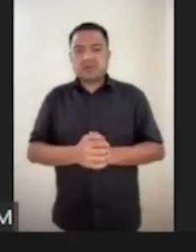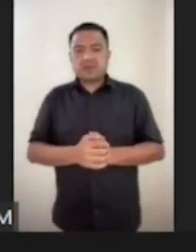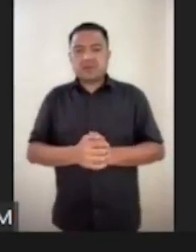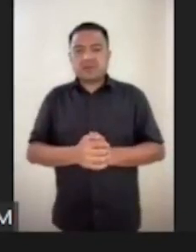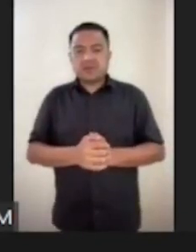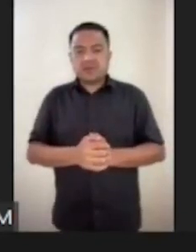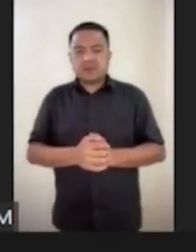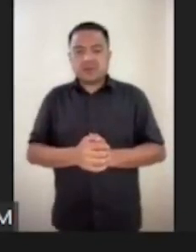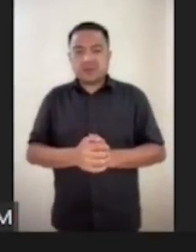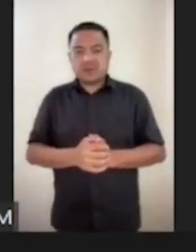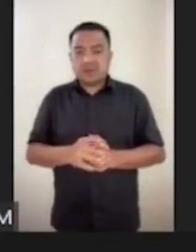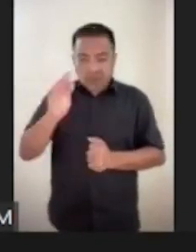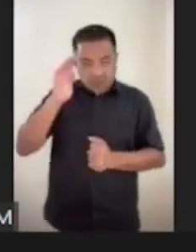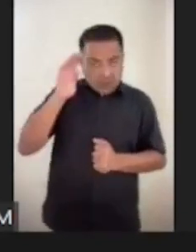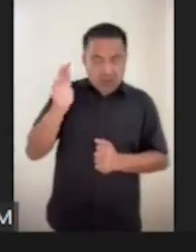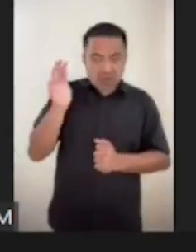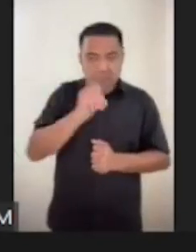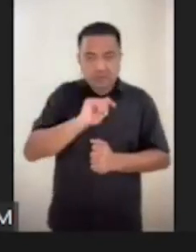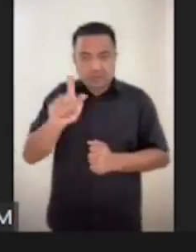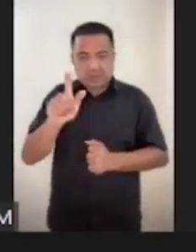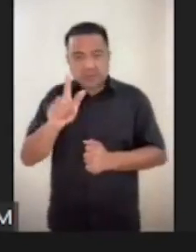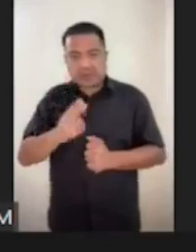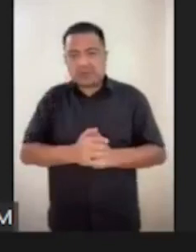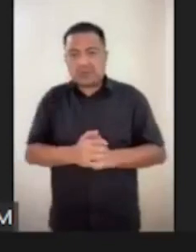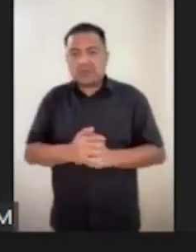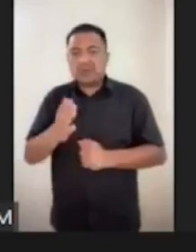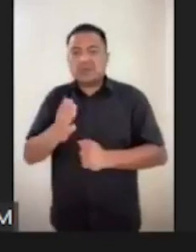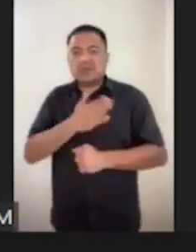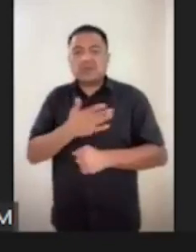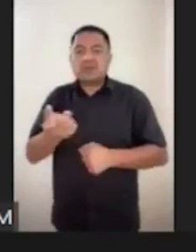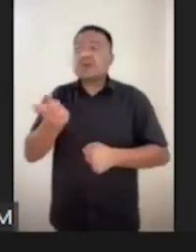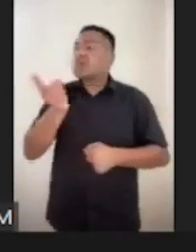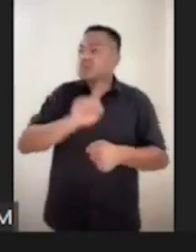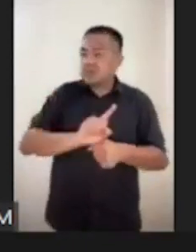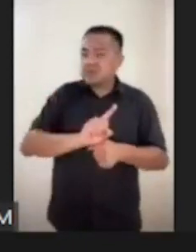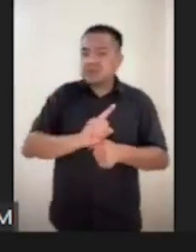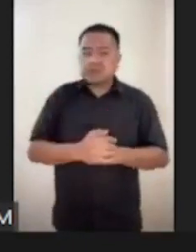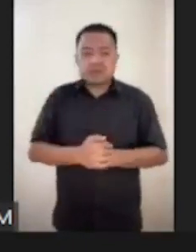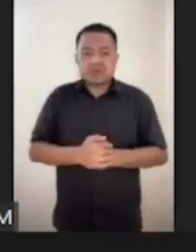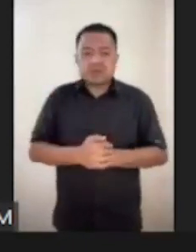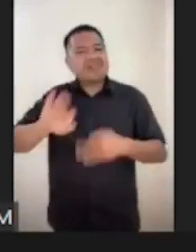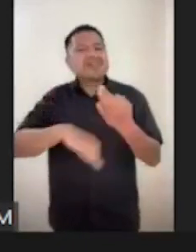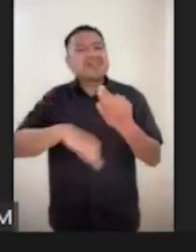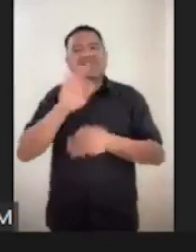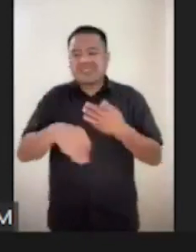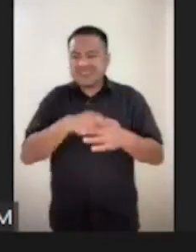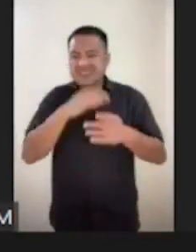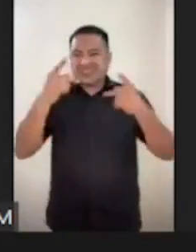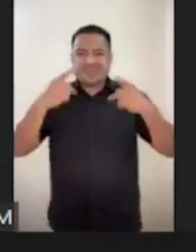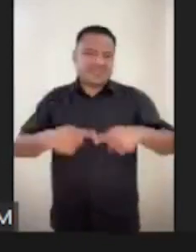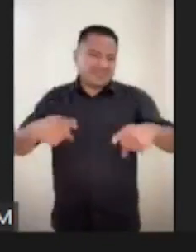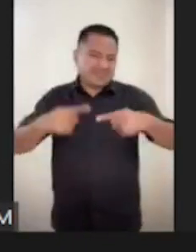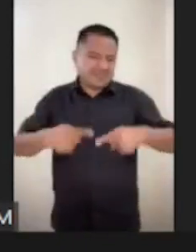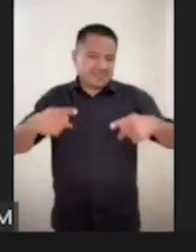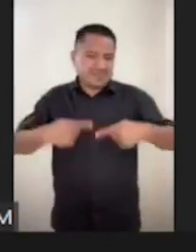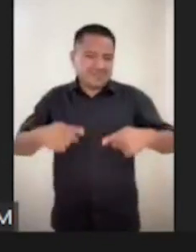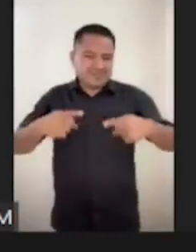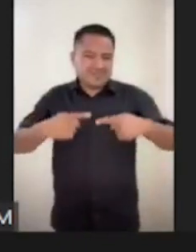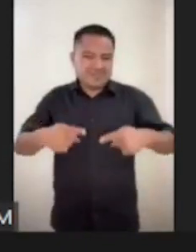Hola, ¿qué tal? Muy buenos días a todas y a